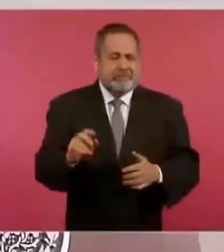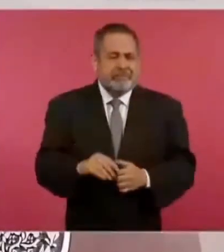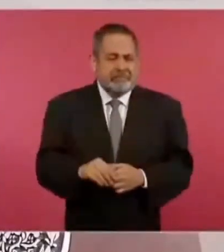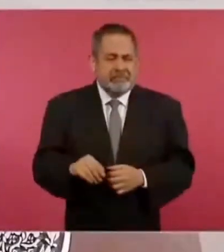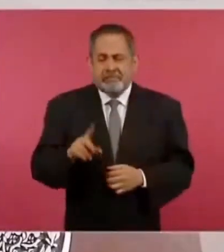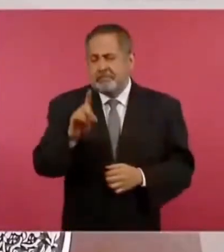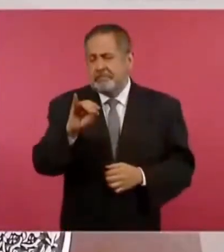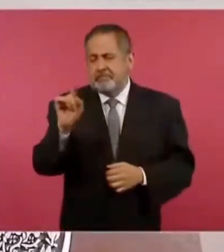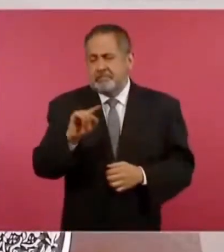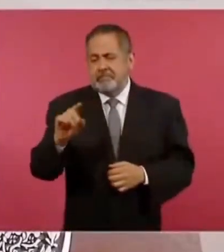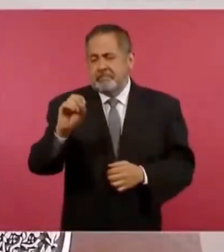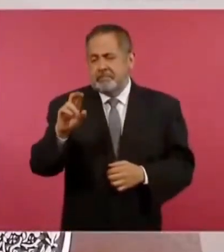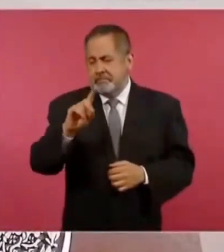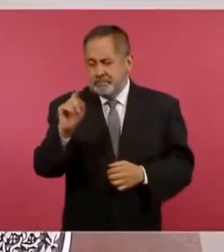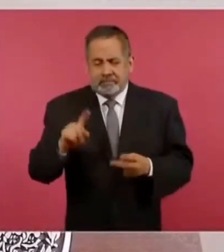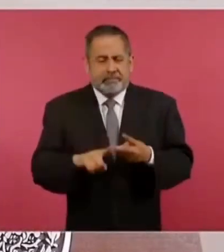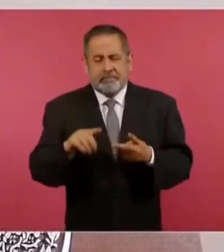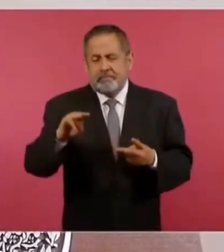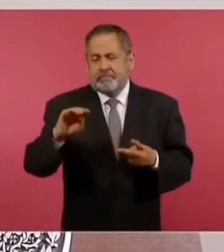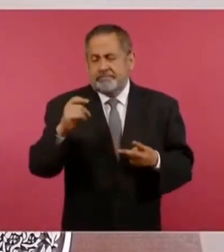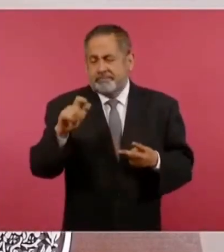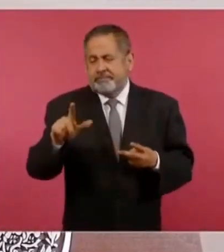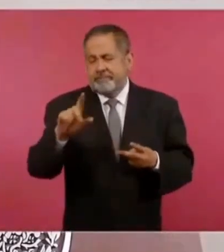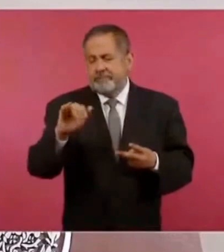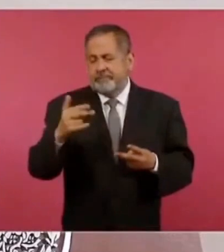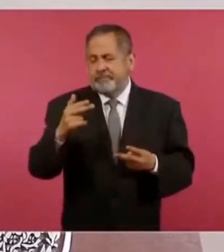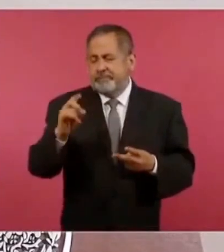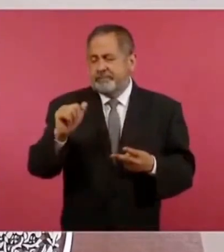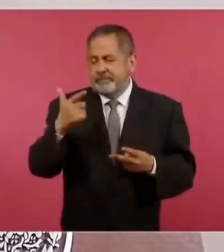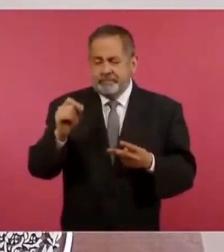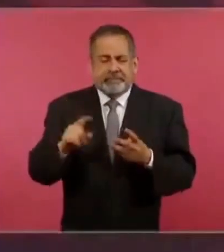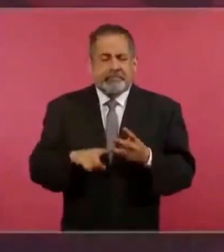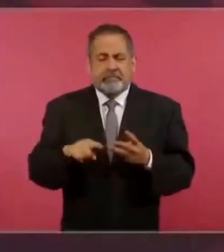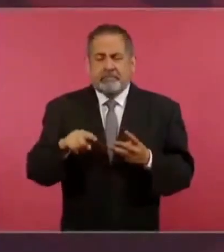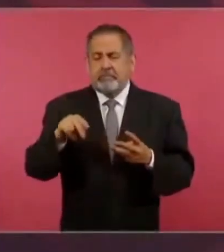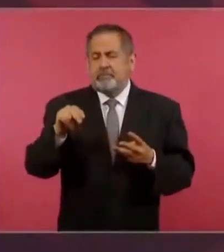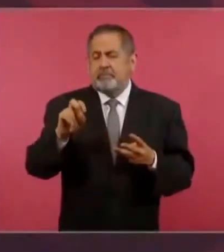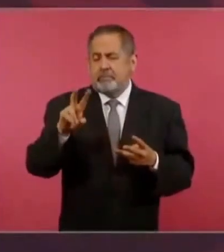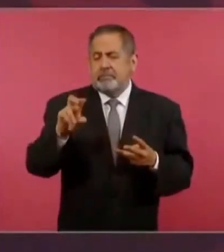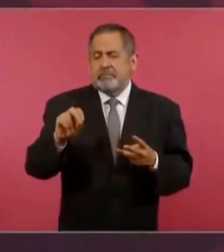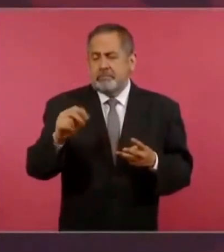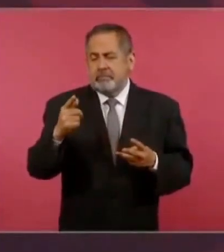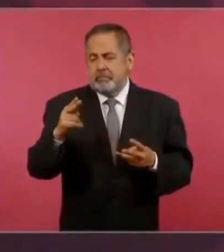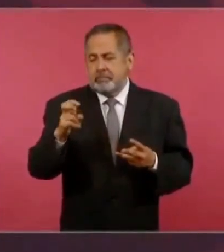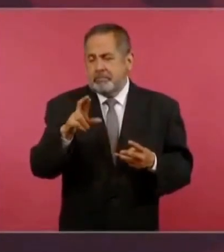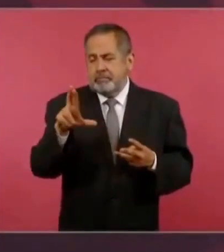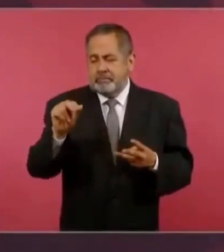Díaz Ordaz, Miguel Hidalgo, Nuevo Guerrero,